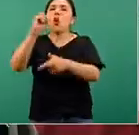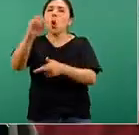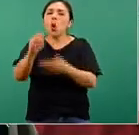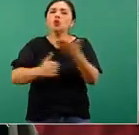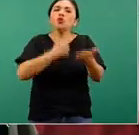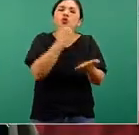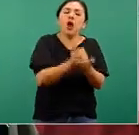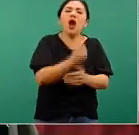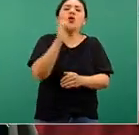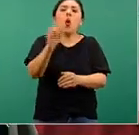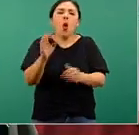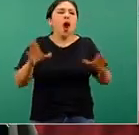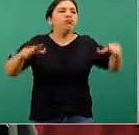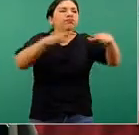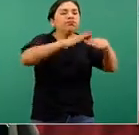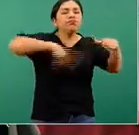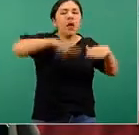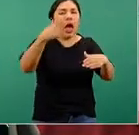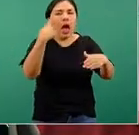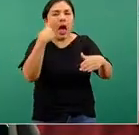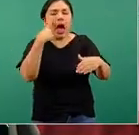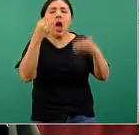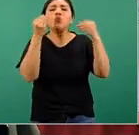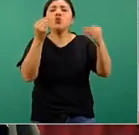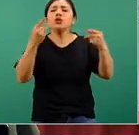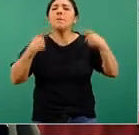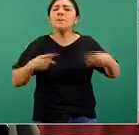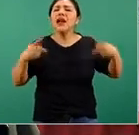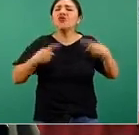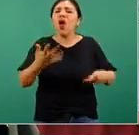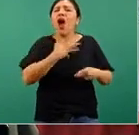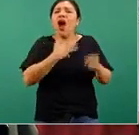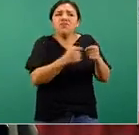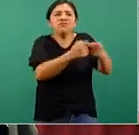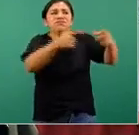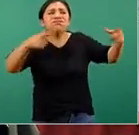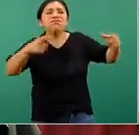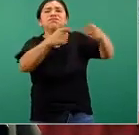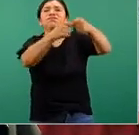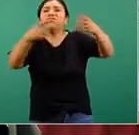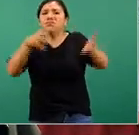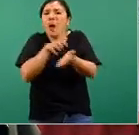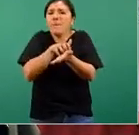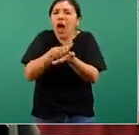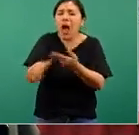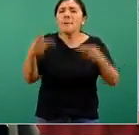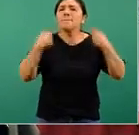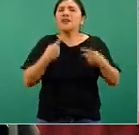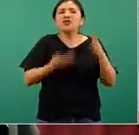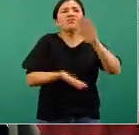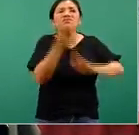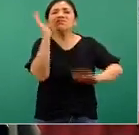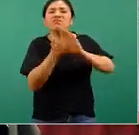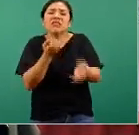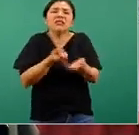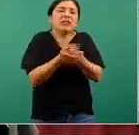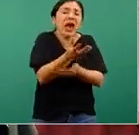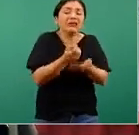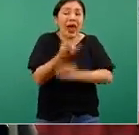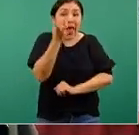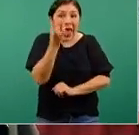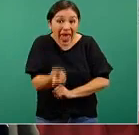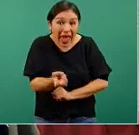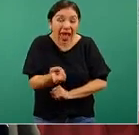o zonas donde existe la mayor densidad poblacional, tamaño poblacional y movilidad de las personas. Este